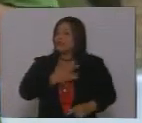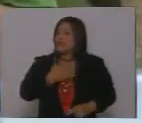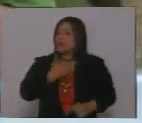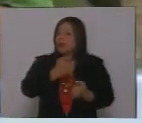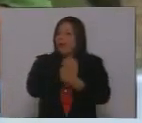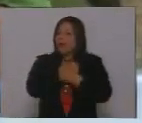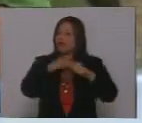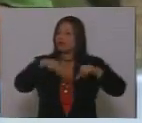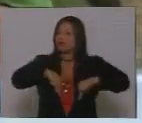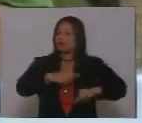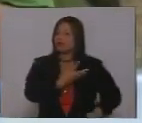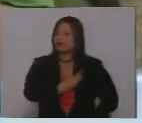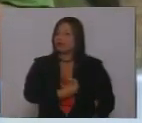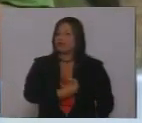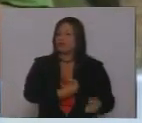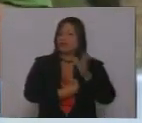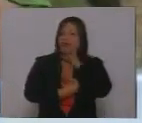amor,